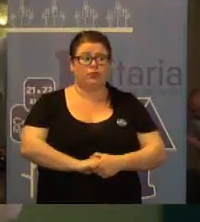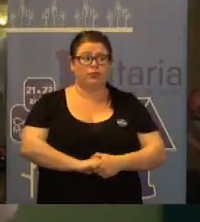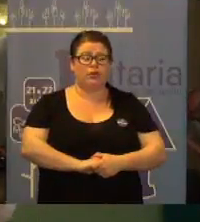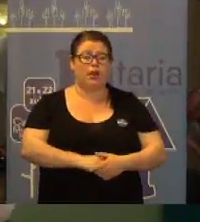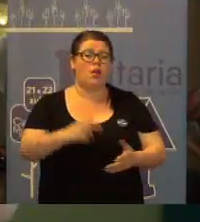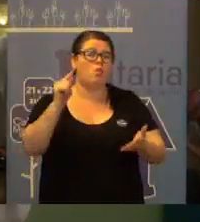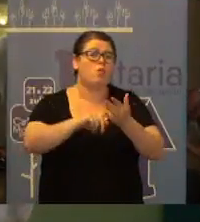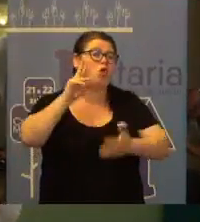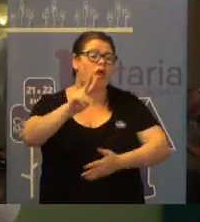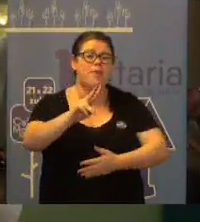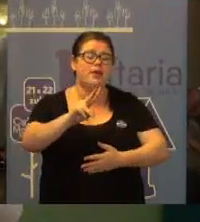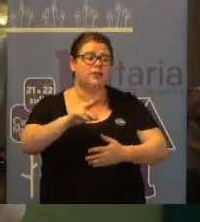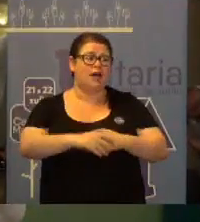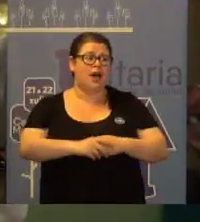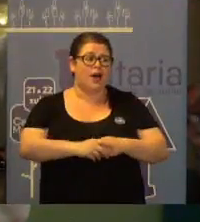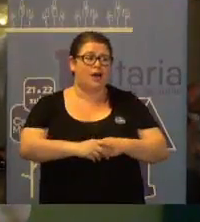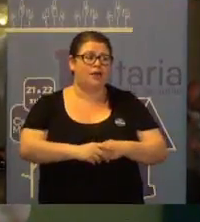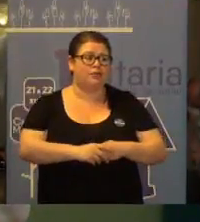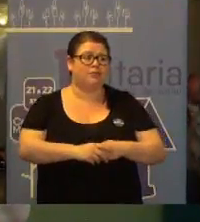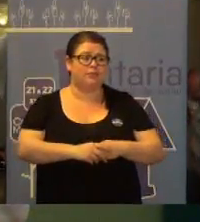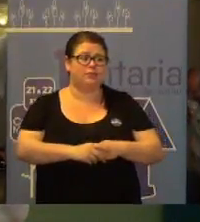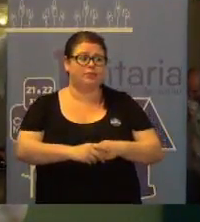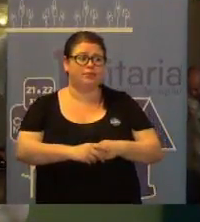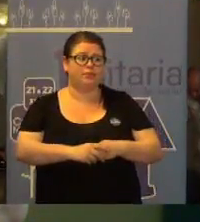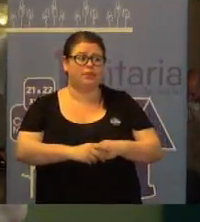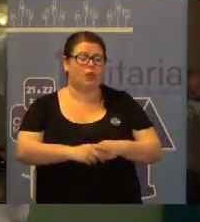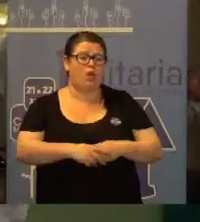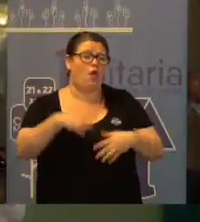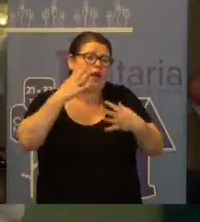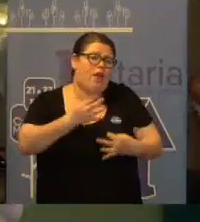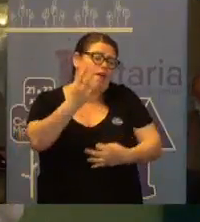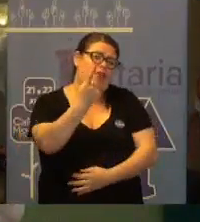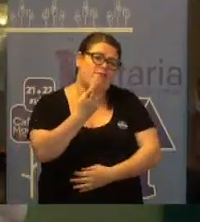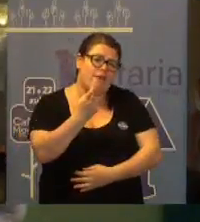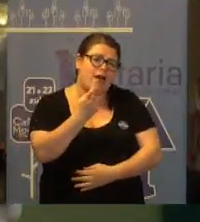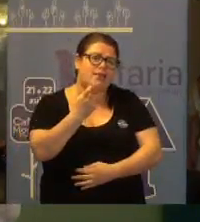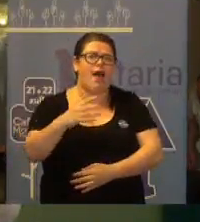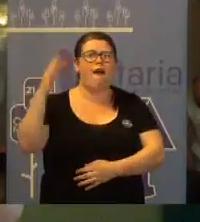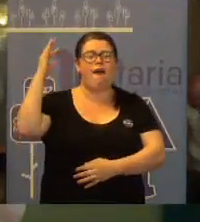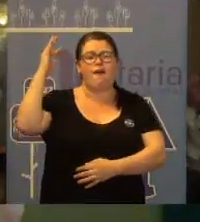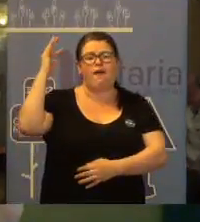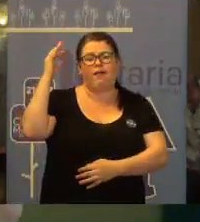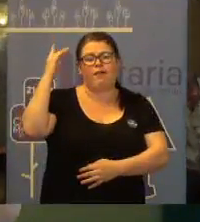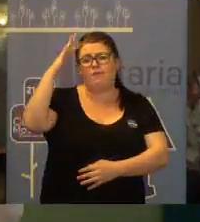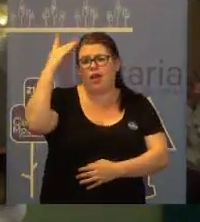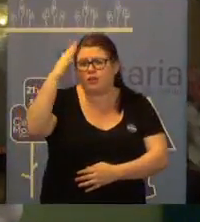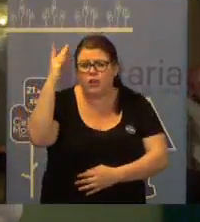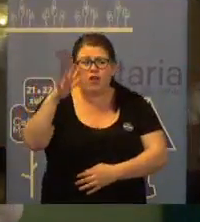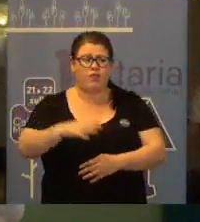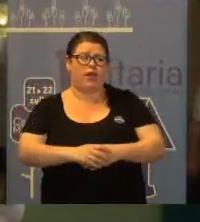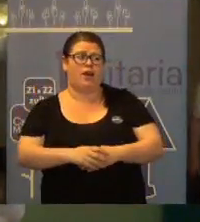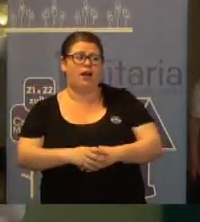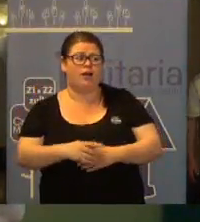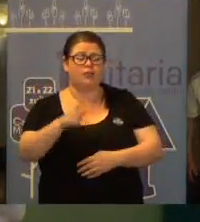punto de vista máis pragmático, non creo que é necesario un fondo filosófico e un fondo ontolóxico,